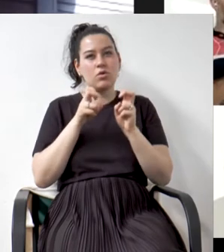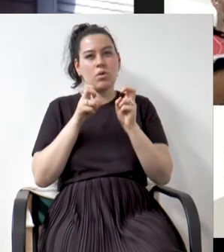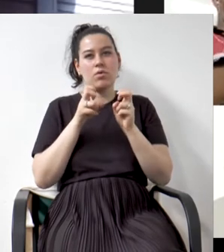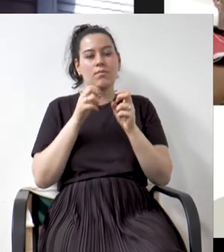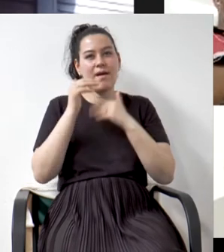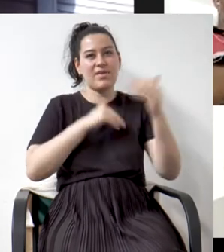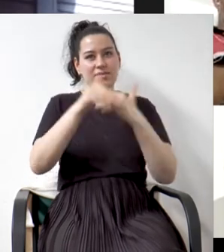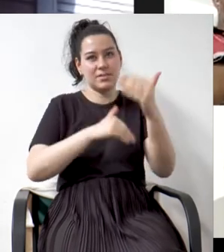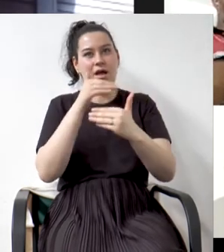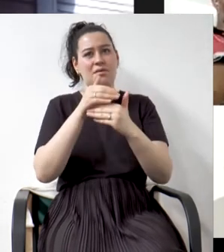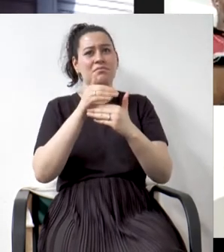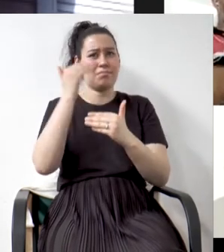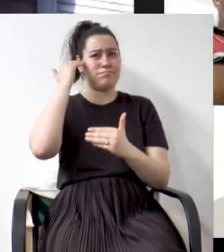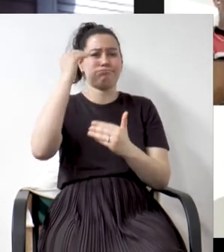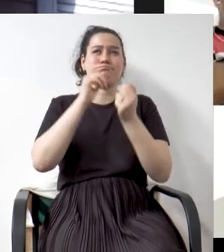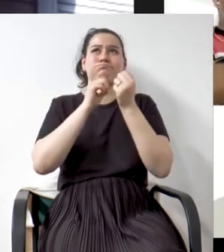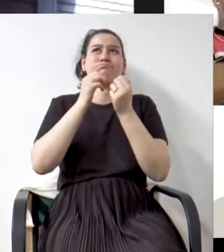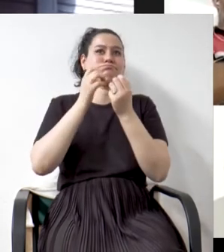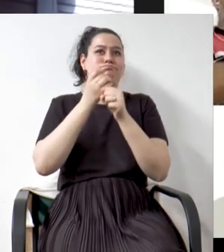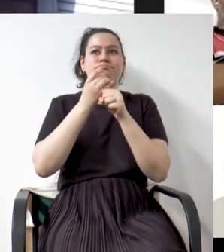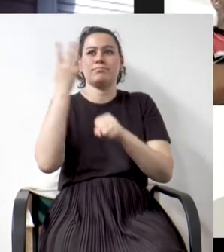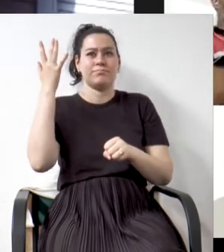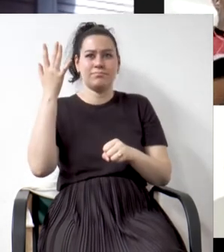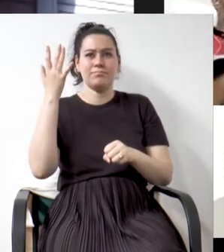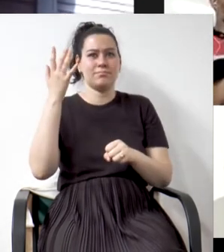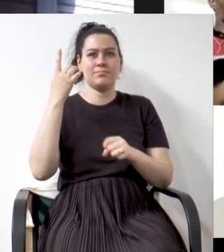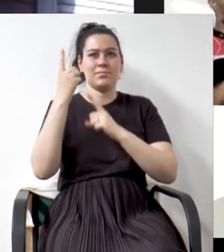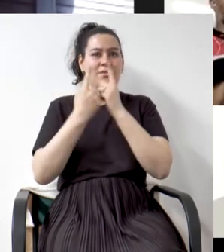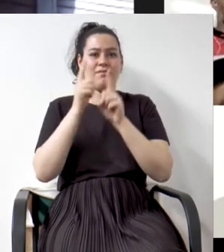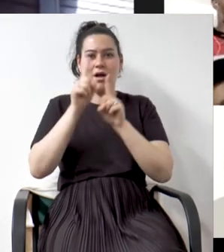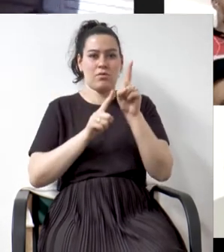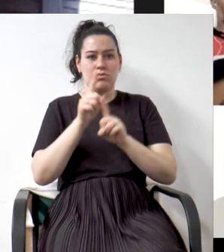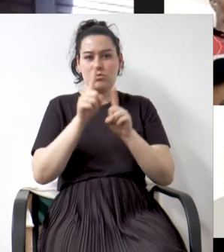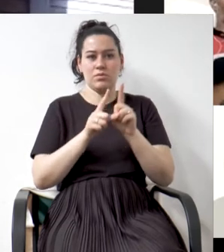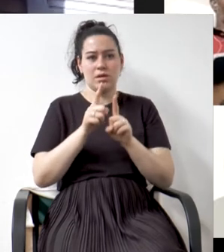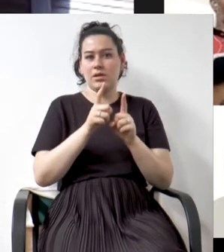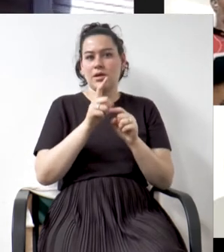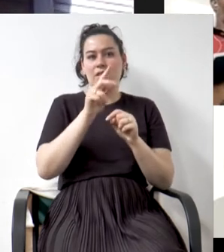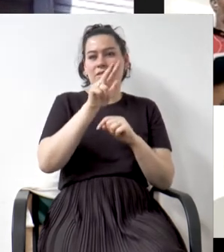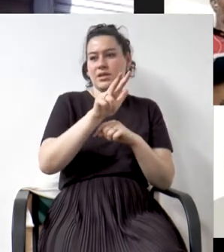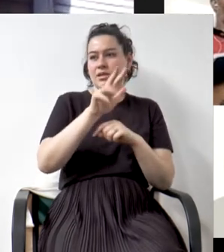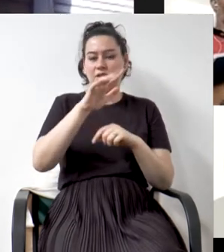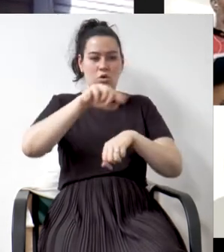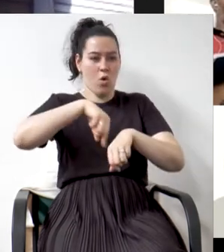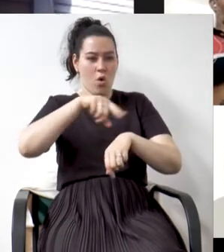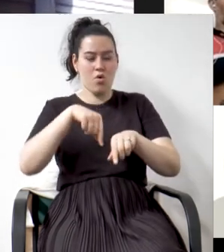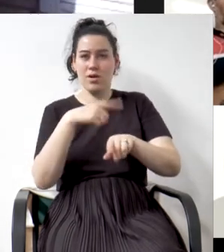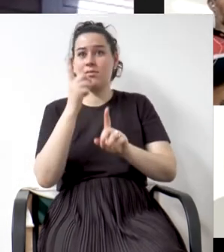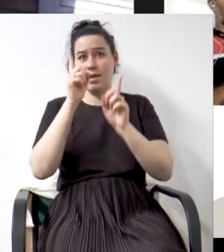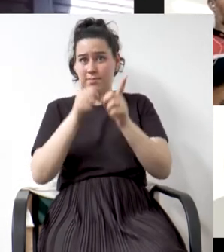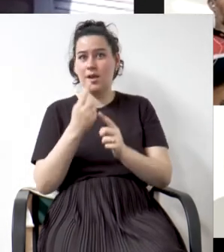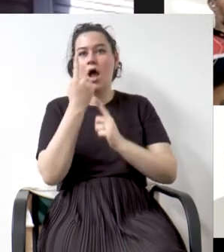mucho más avanzado, con docentes de altísima radicación, que llegan promedios a unas facultades entre las 35 horas incluso, con